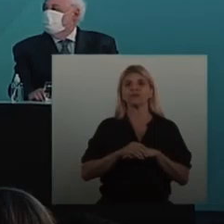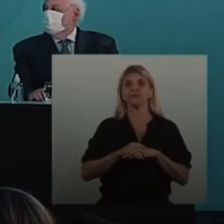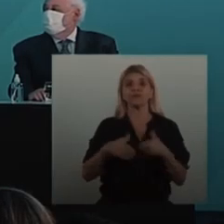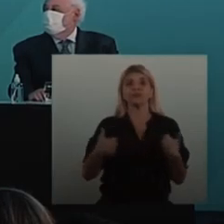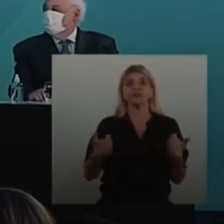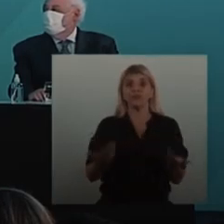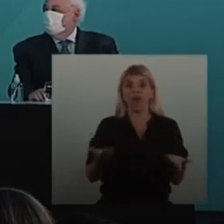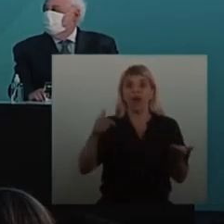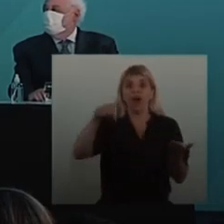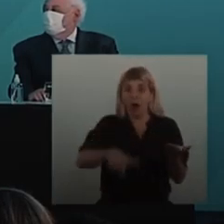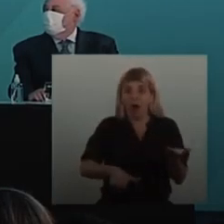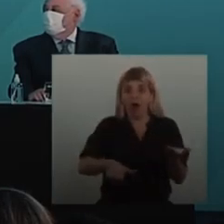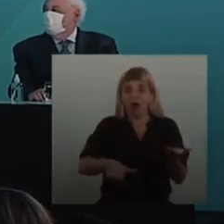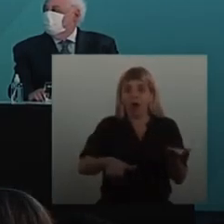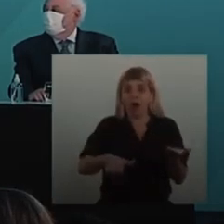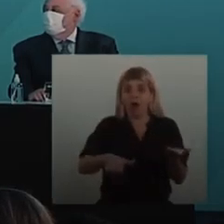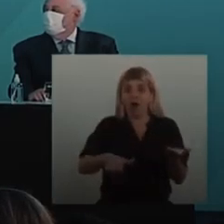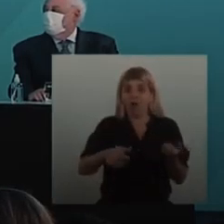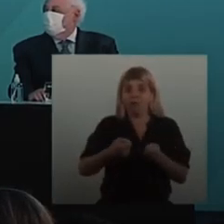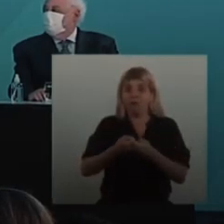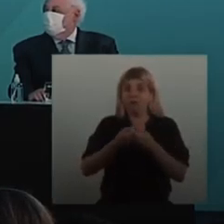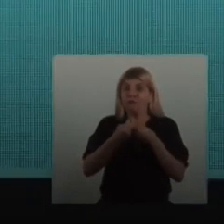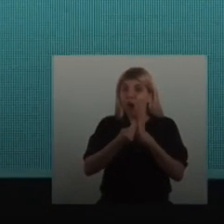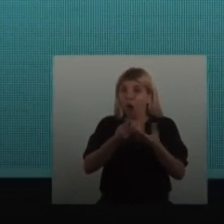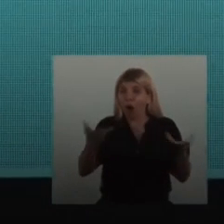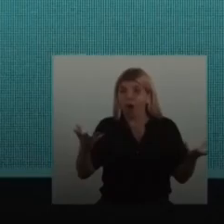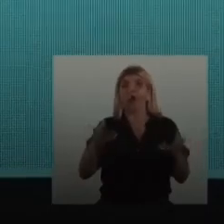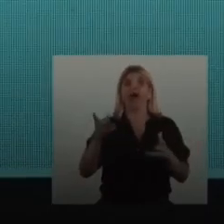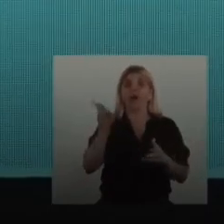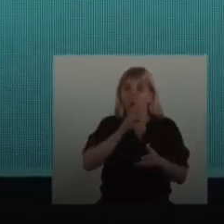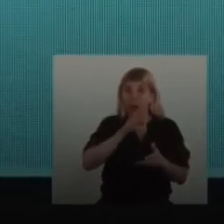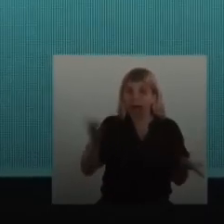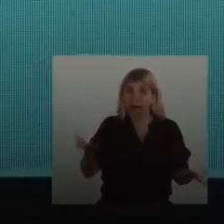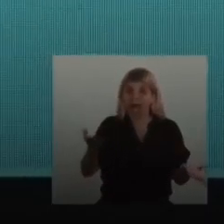es para muchas mujeres la culminación